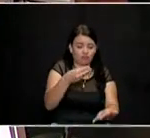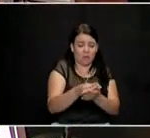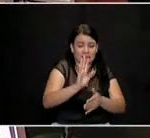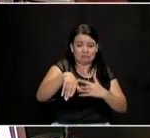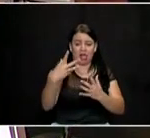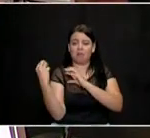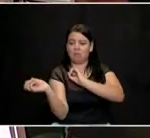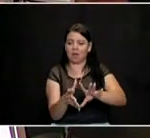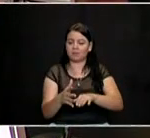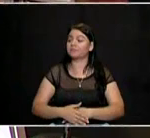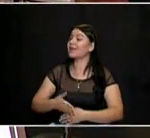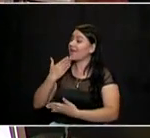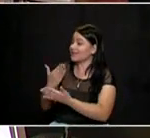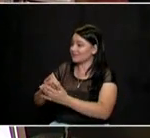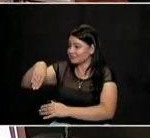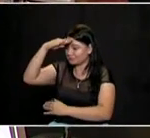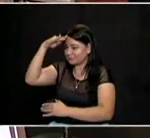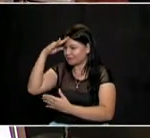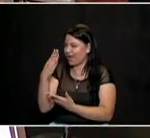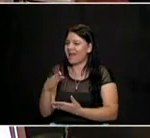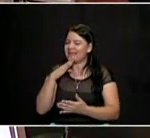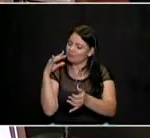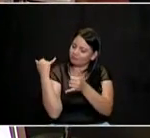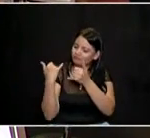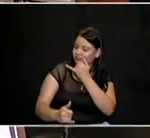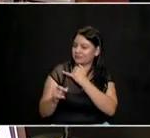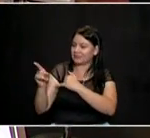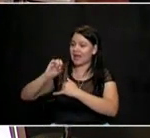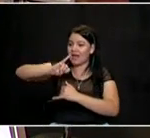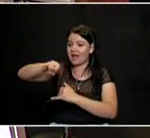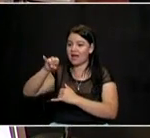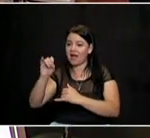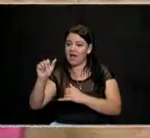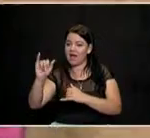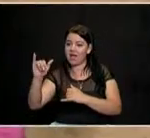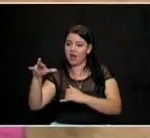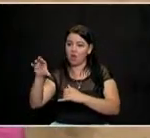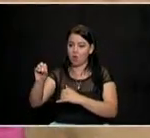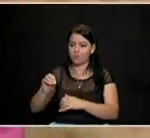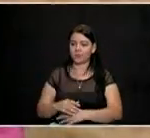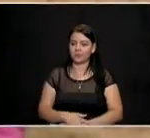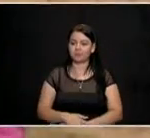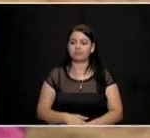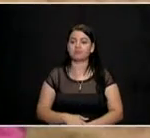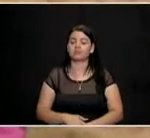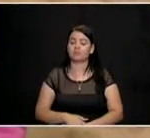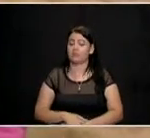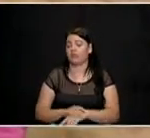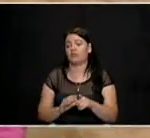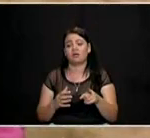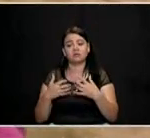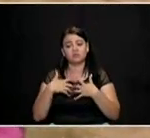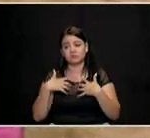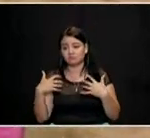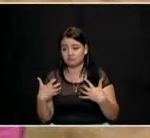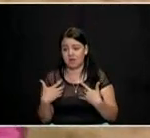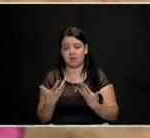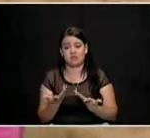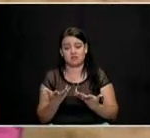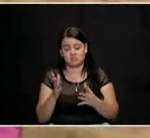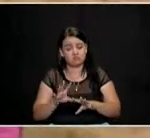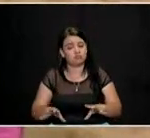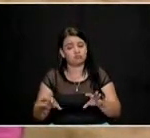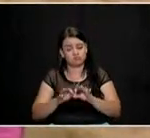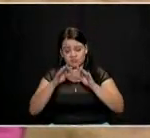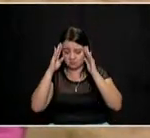candidato víctor correa y cierra esta a jairo herrán los animales son seres sintientes vamos a aplicar en